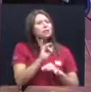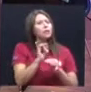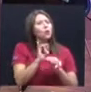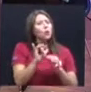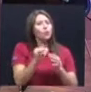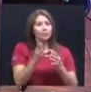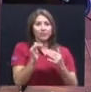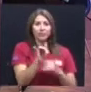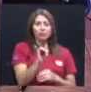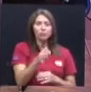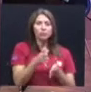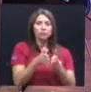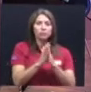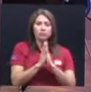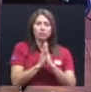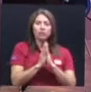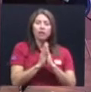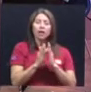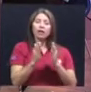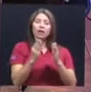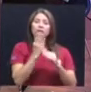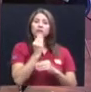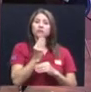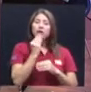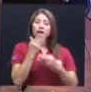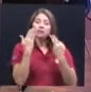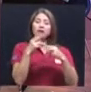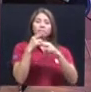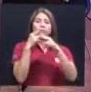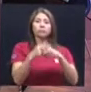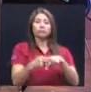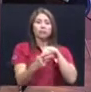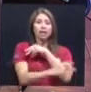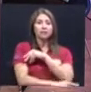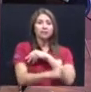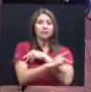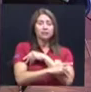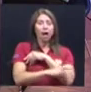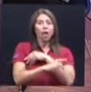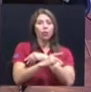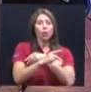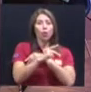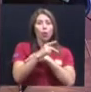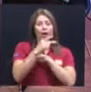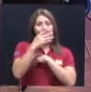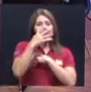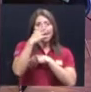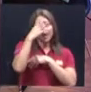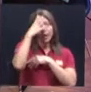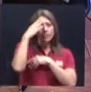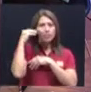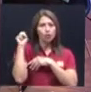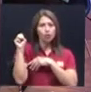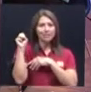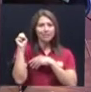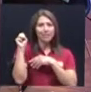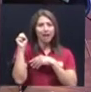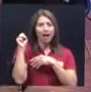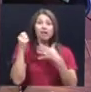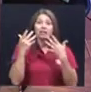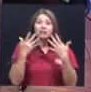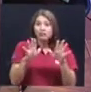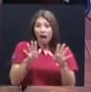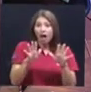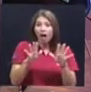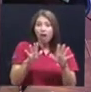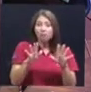como se pide que se declare al Estado de Israel un estado terrorista jamás ha sido eh declarado por varios